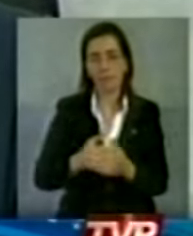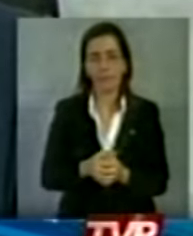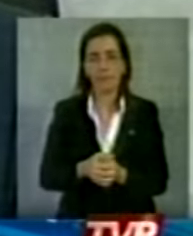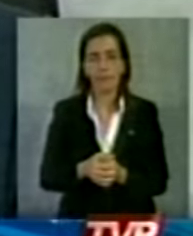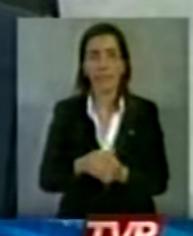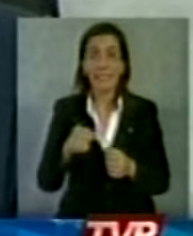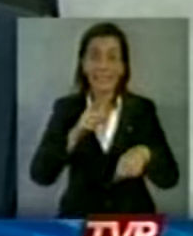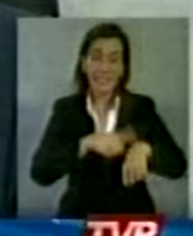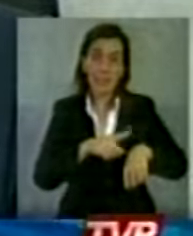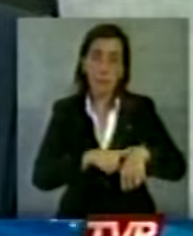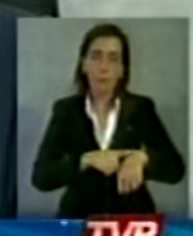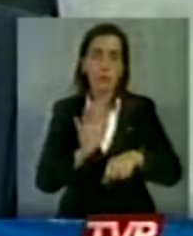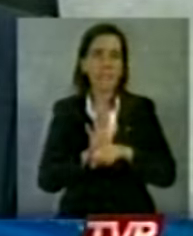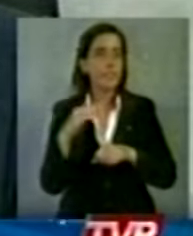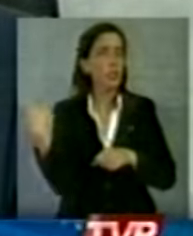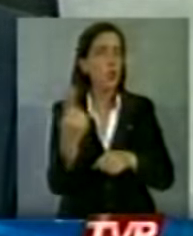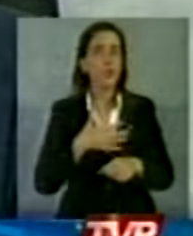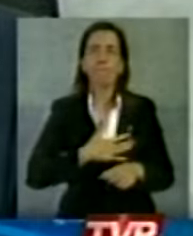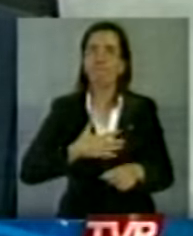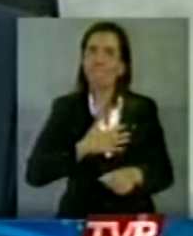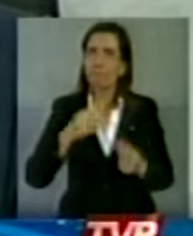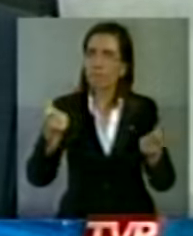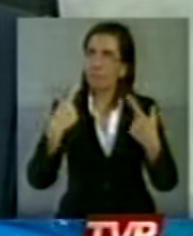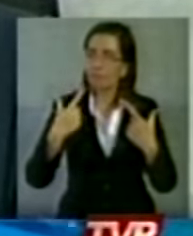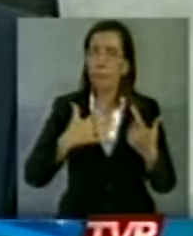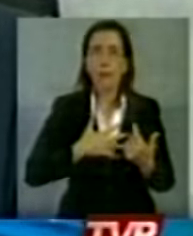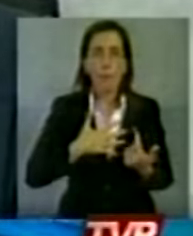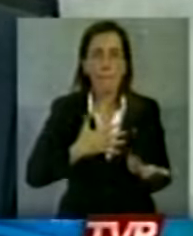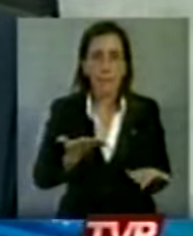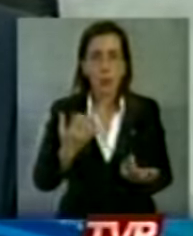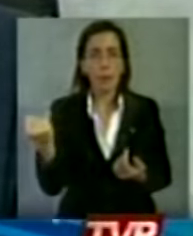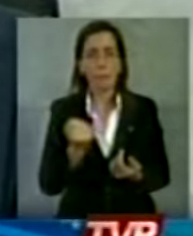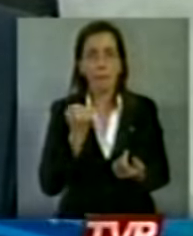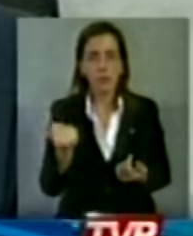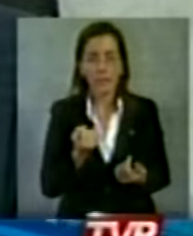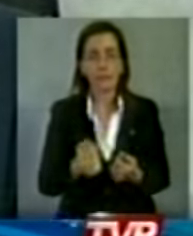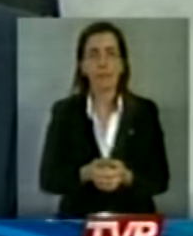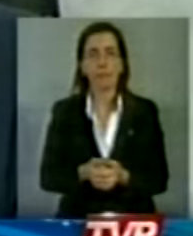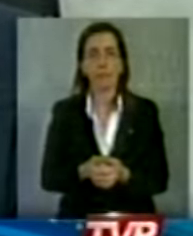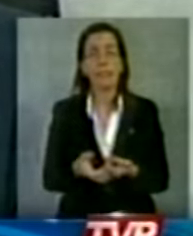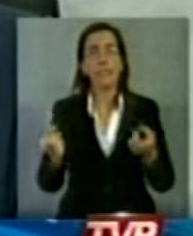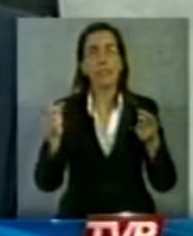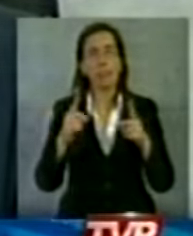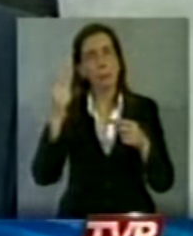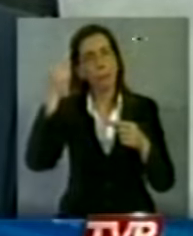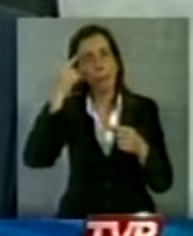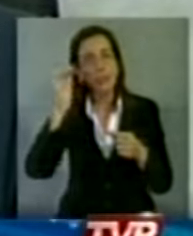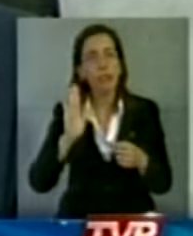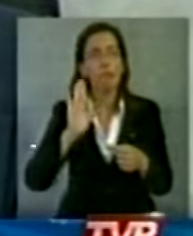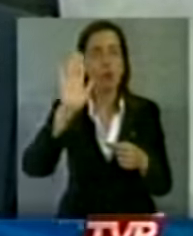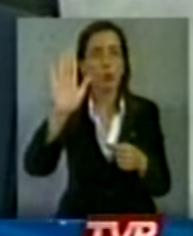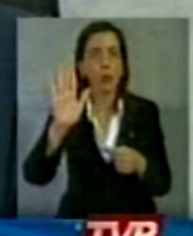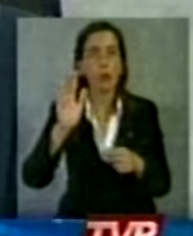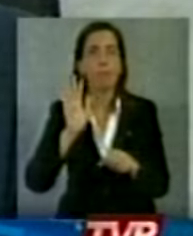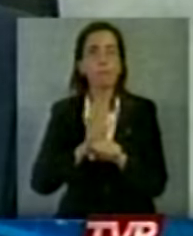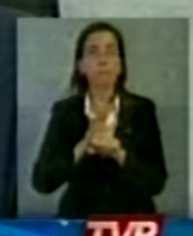Este es el tiempo que nos identifica, pero fundamentalmente nos proyecta